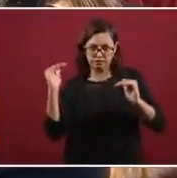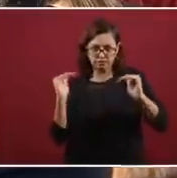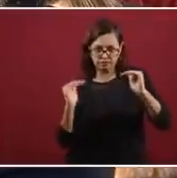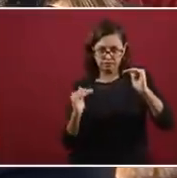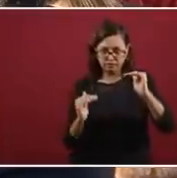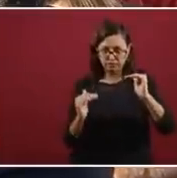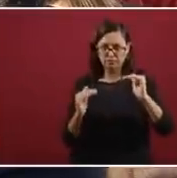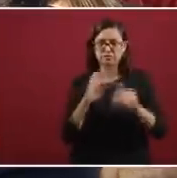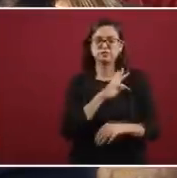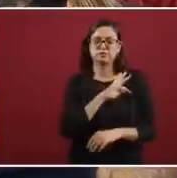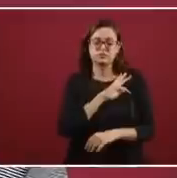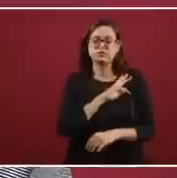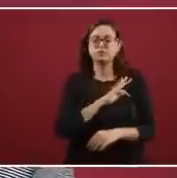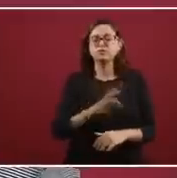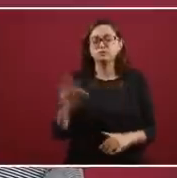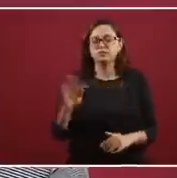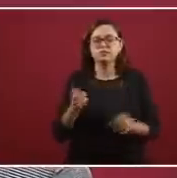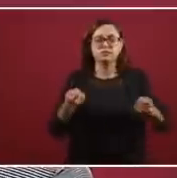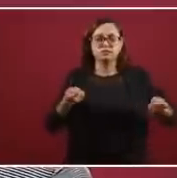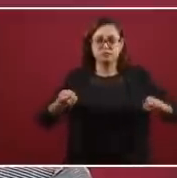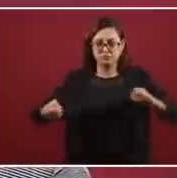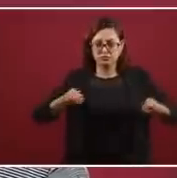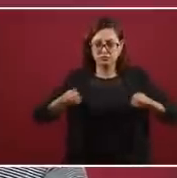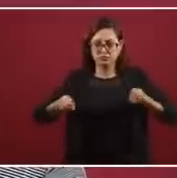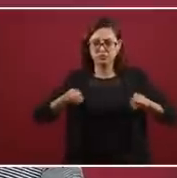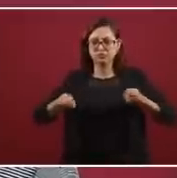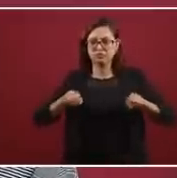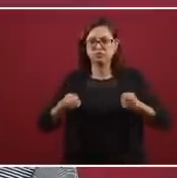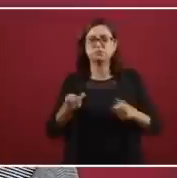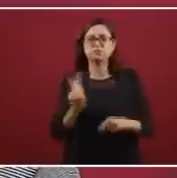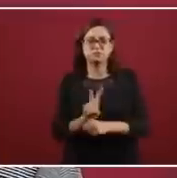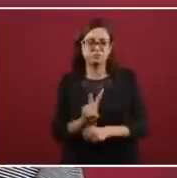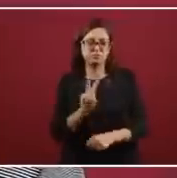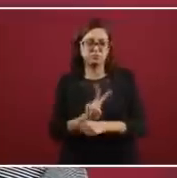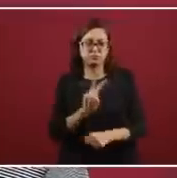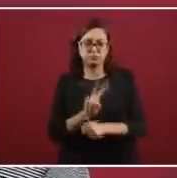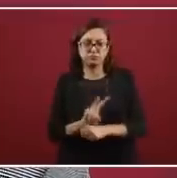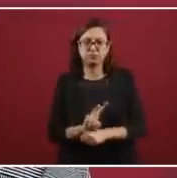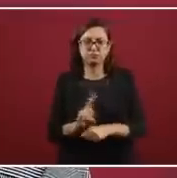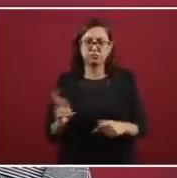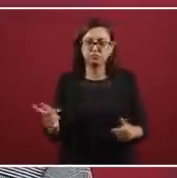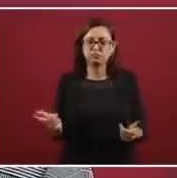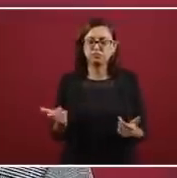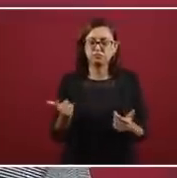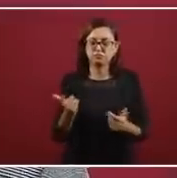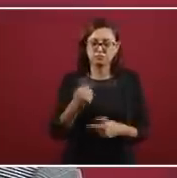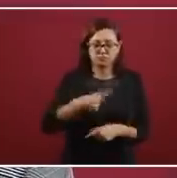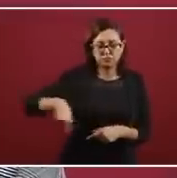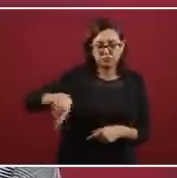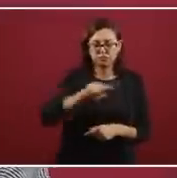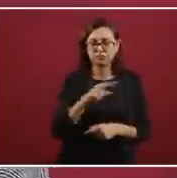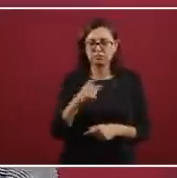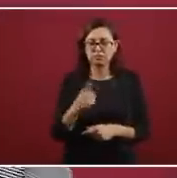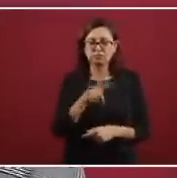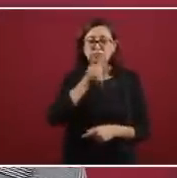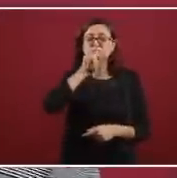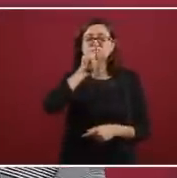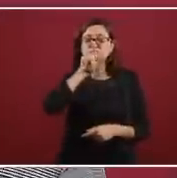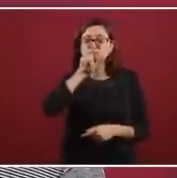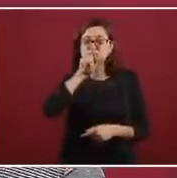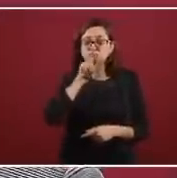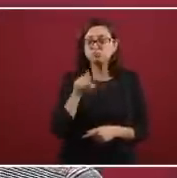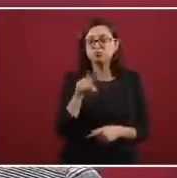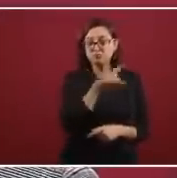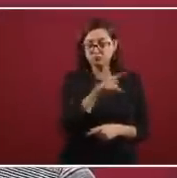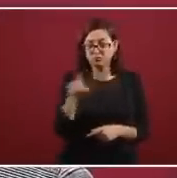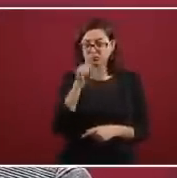y efectivamente ir con ir regulando los precios oligopólicos. Sucedió en el pollo, ustedes recordarán